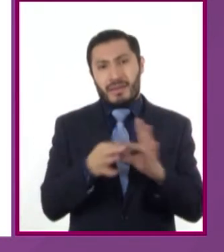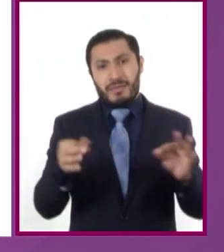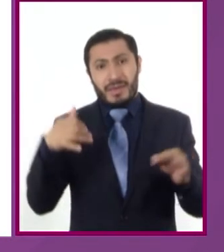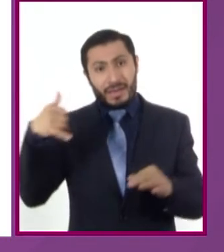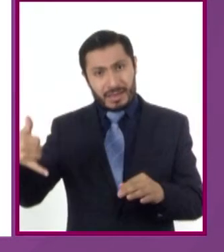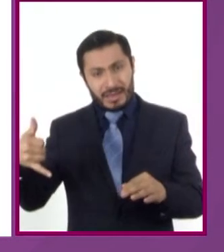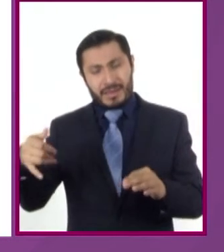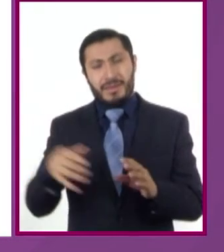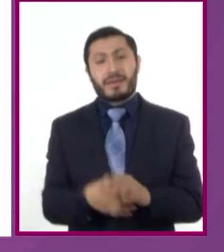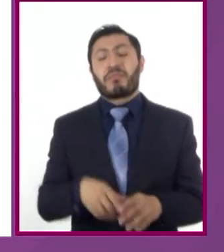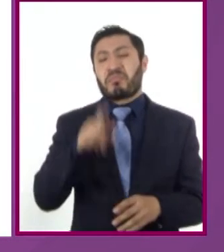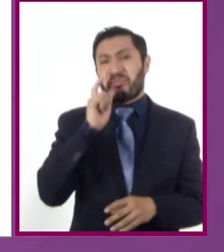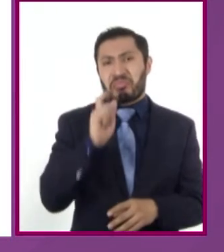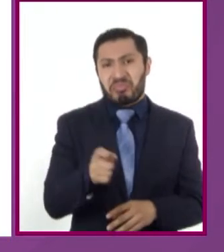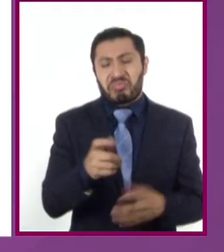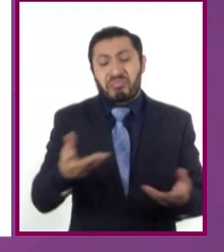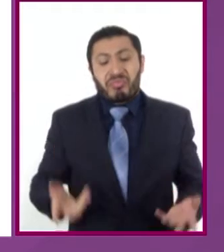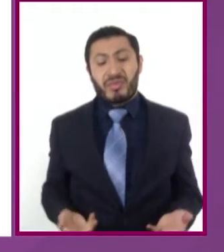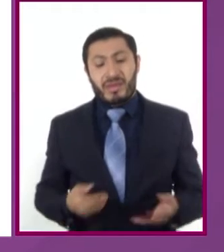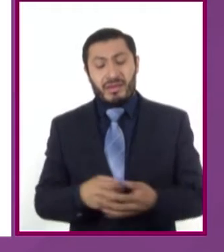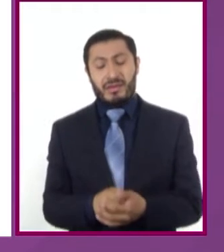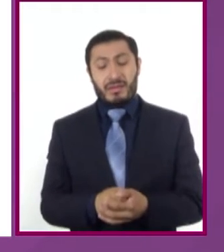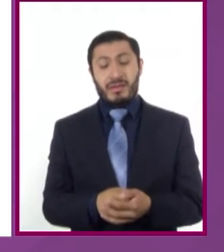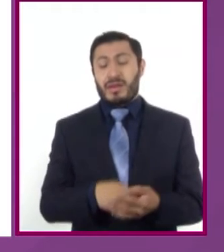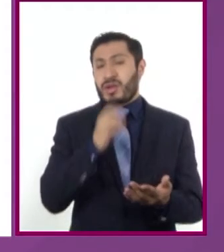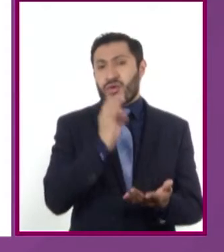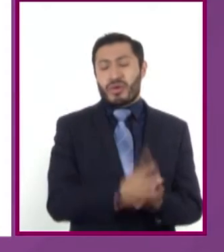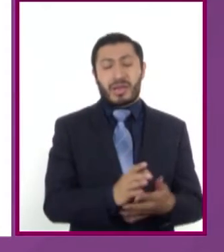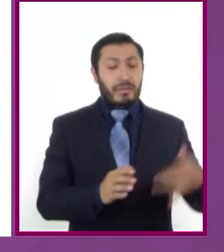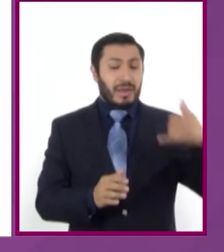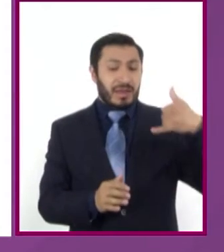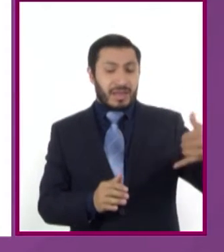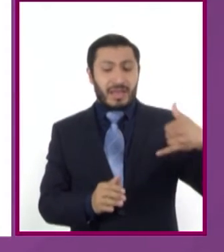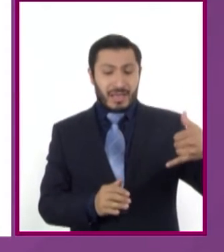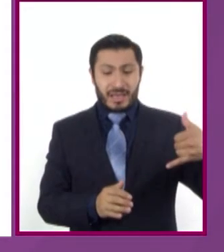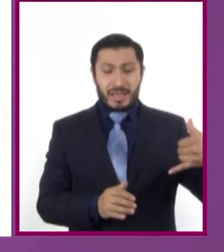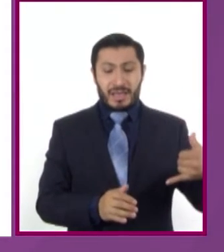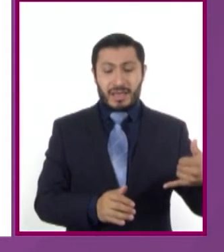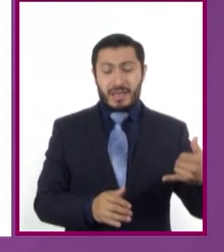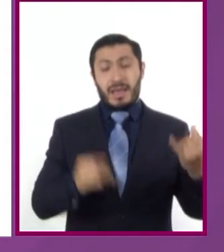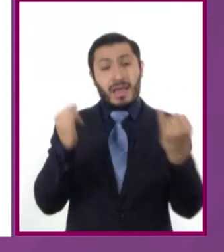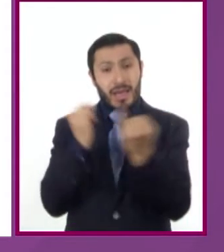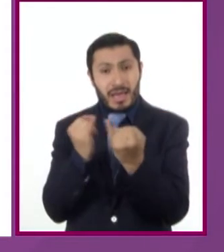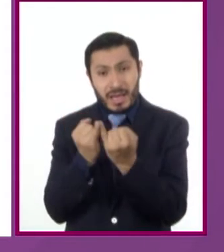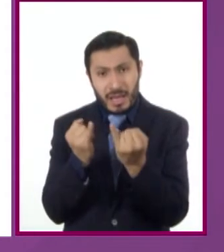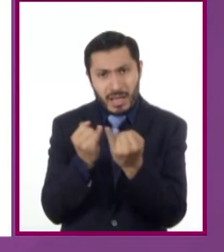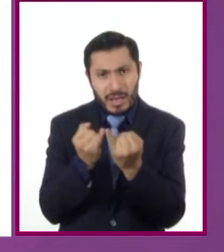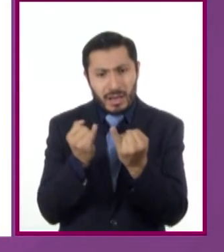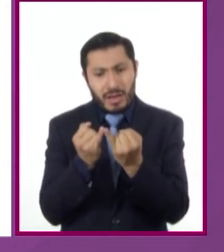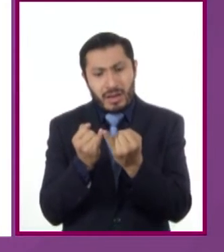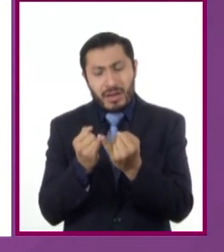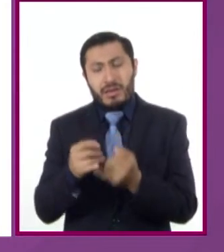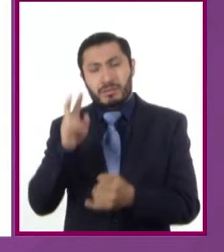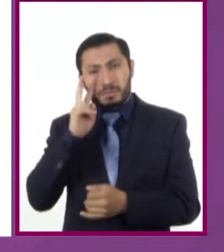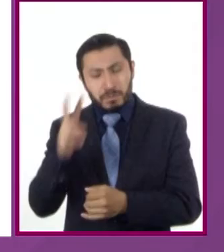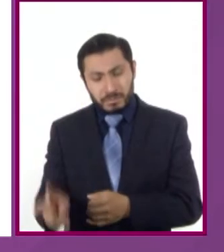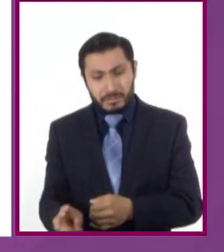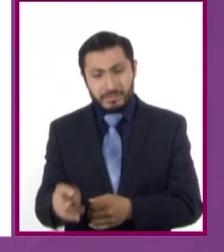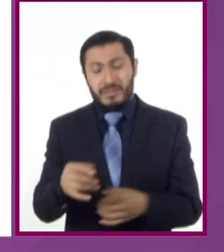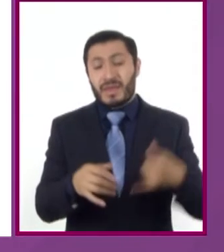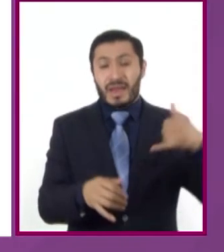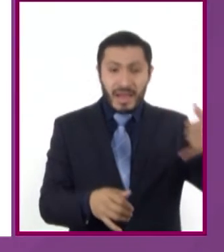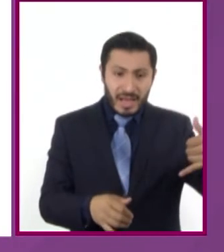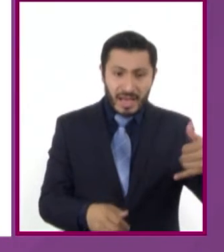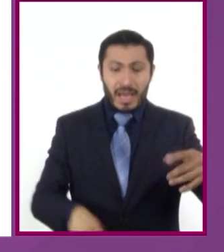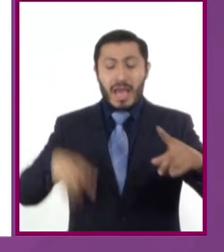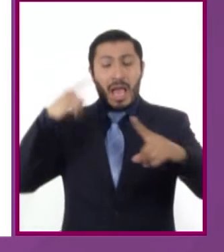Y. Es decir, dejaremos sola a la Y con respecto al signo igual. Observemos que Y